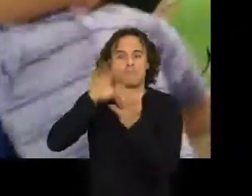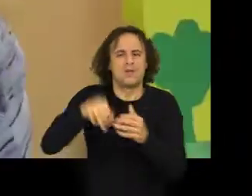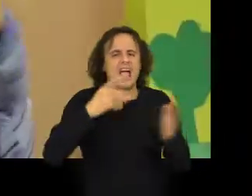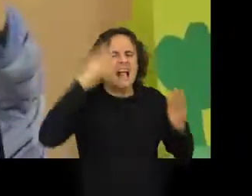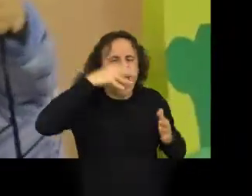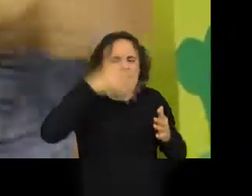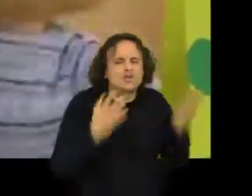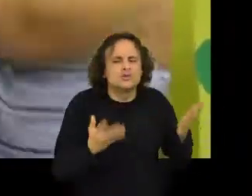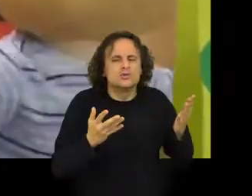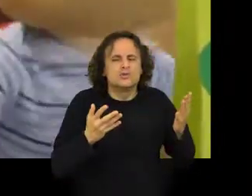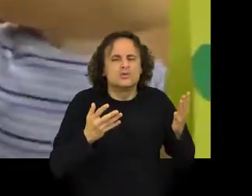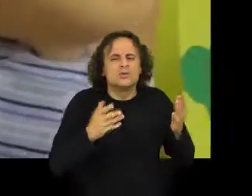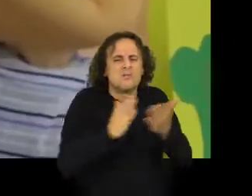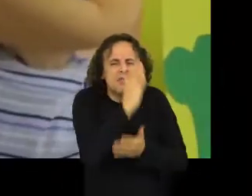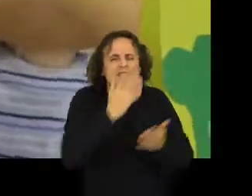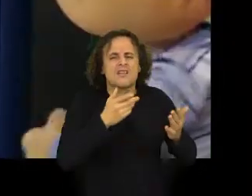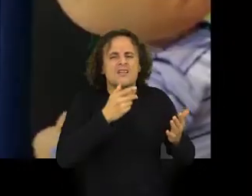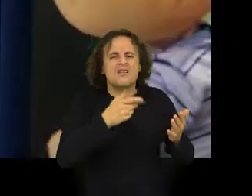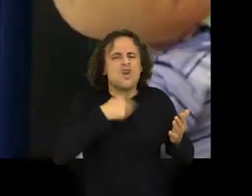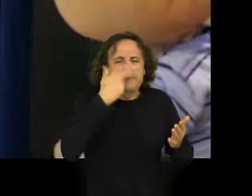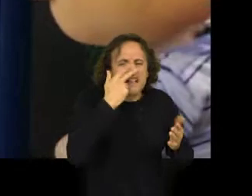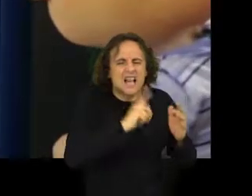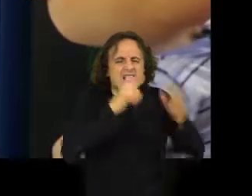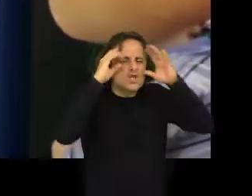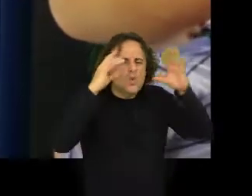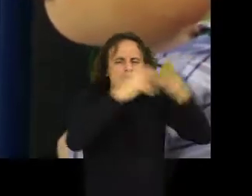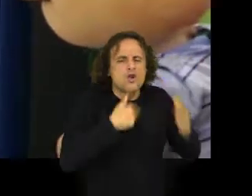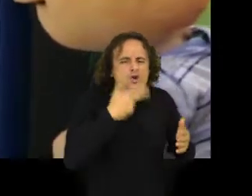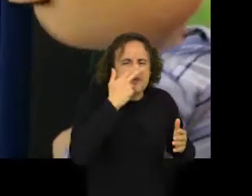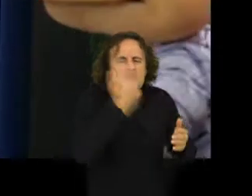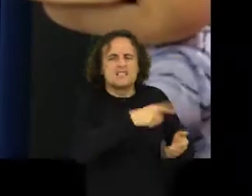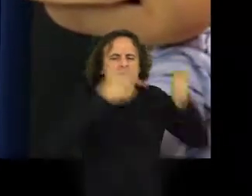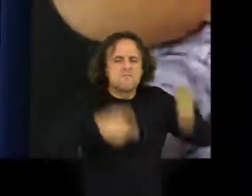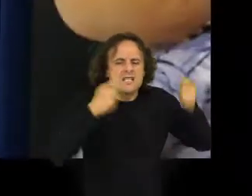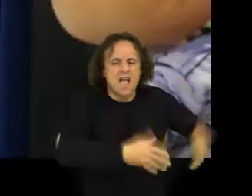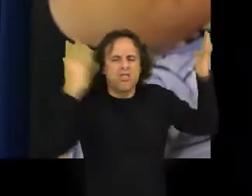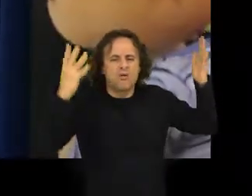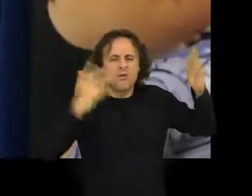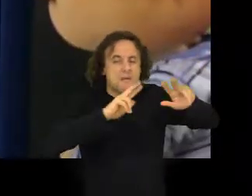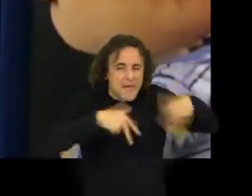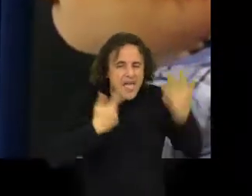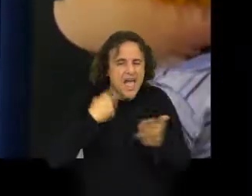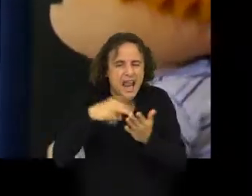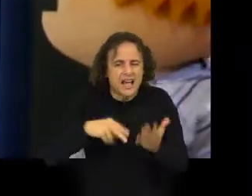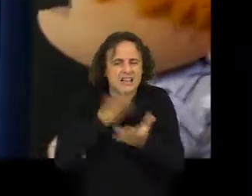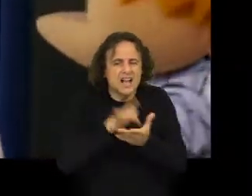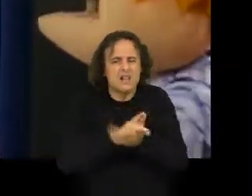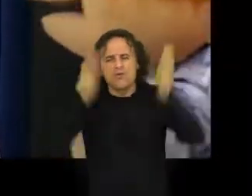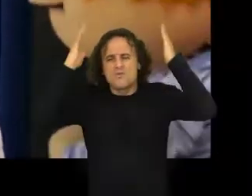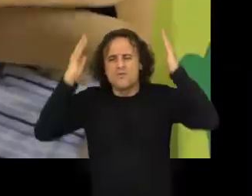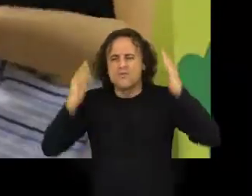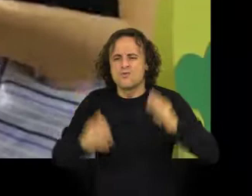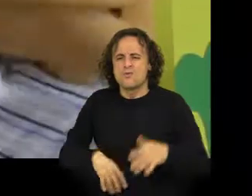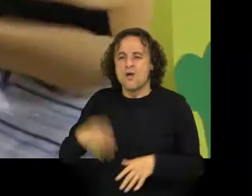hipopótamo. Carlos, non me interesan nada os teus soños. Son pesadísimos. Déixame ler